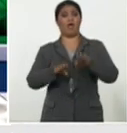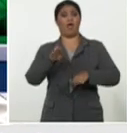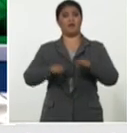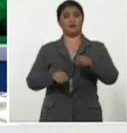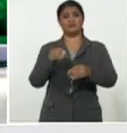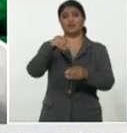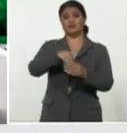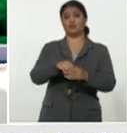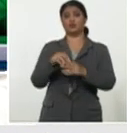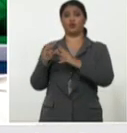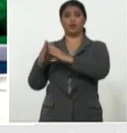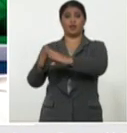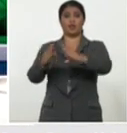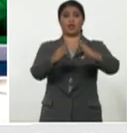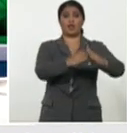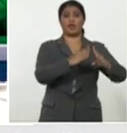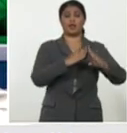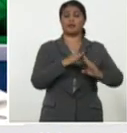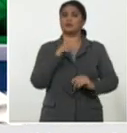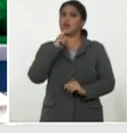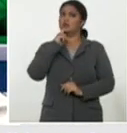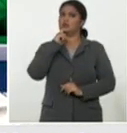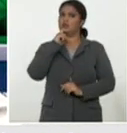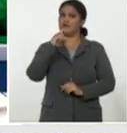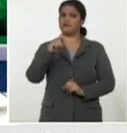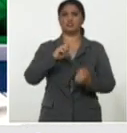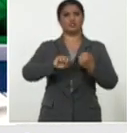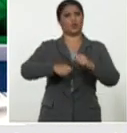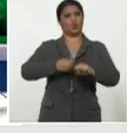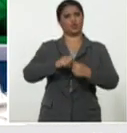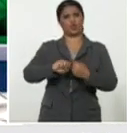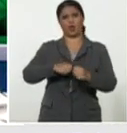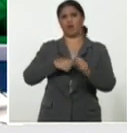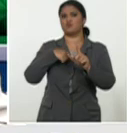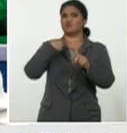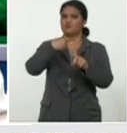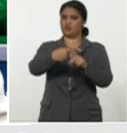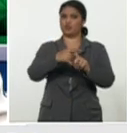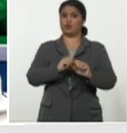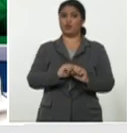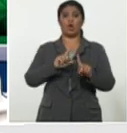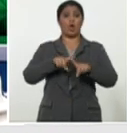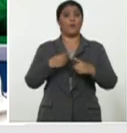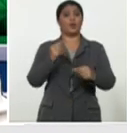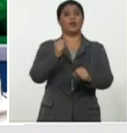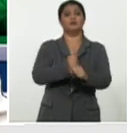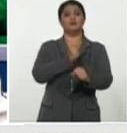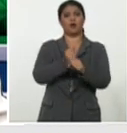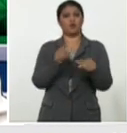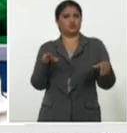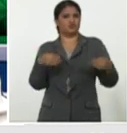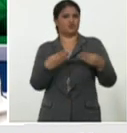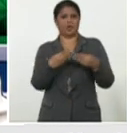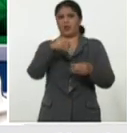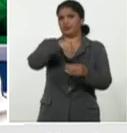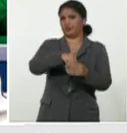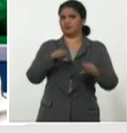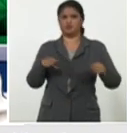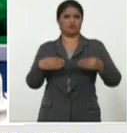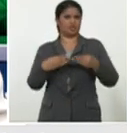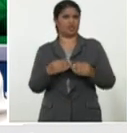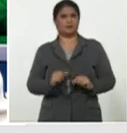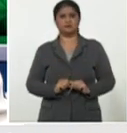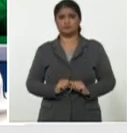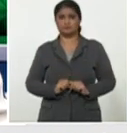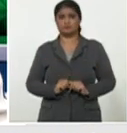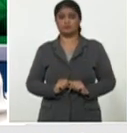El institucional te cierra la institución, adopta las medidas y a veces se dificulta,